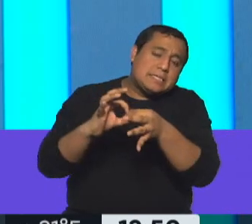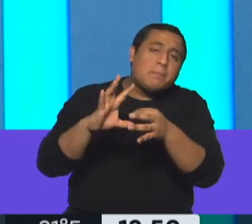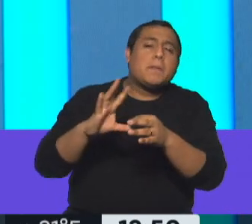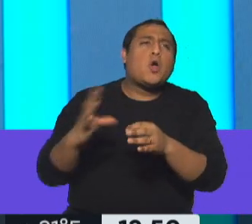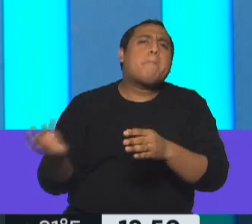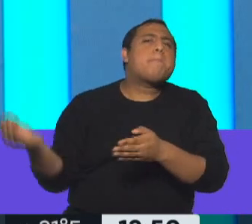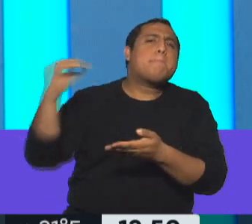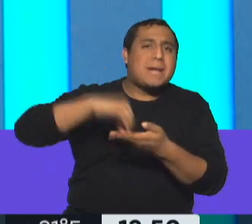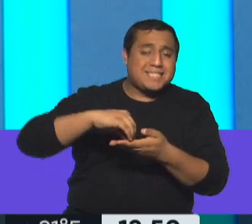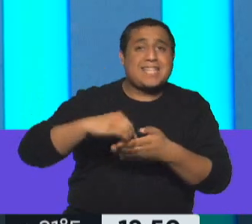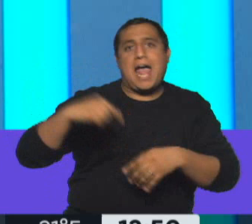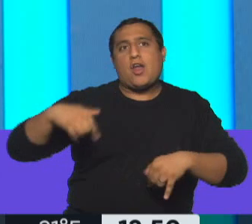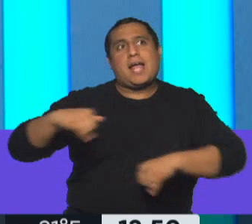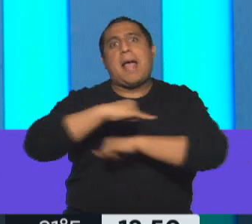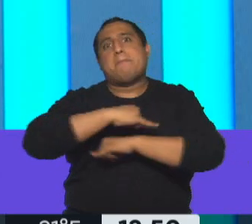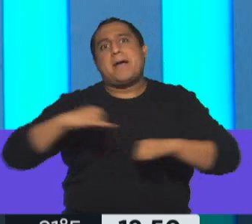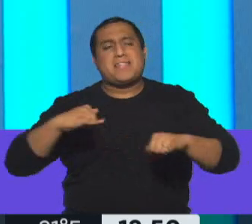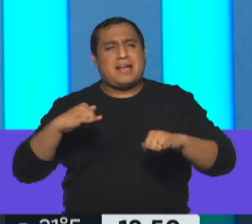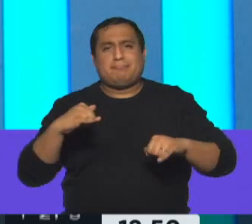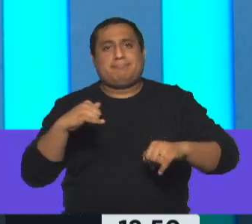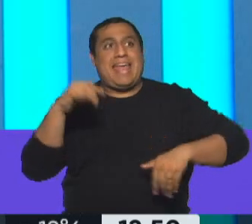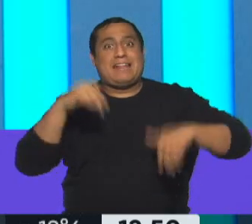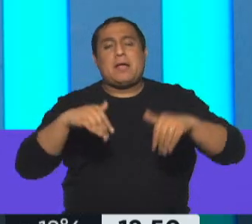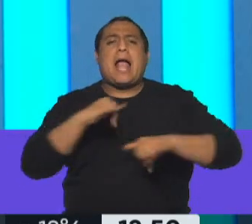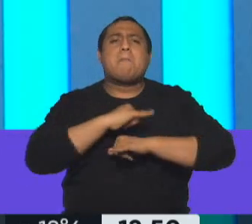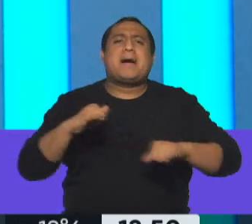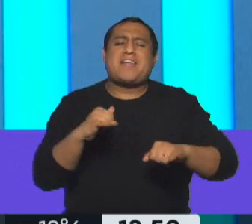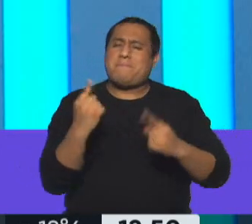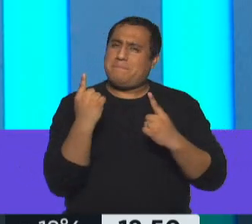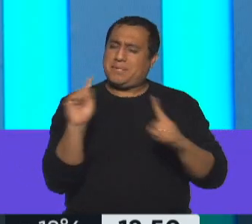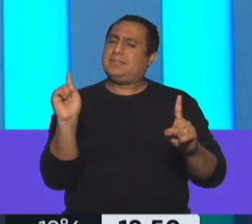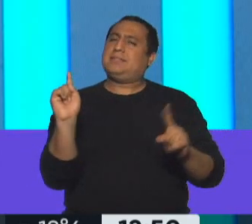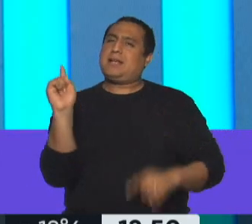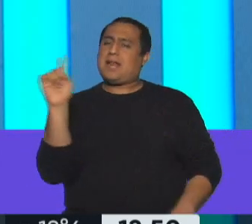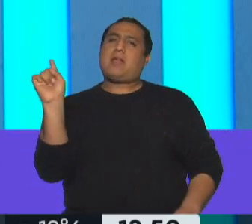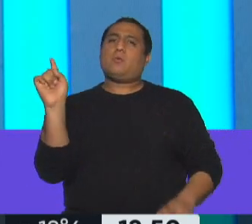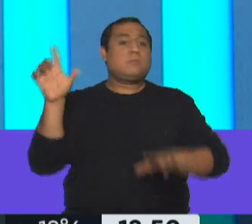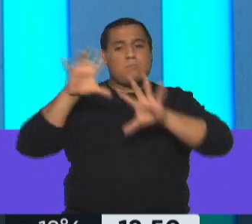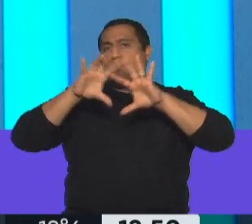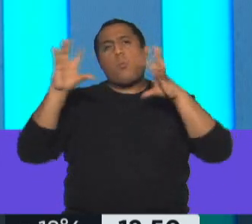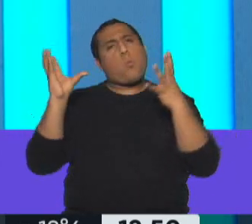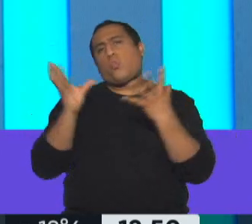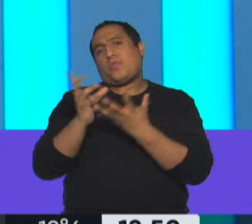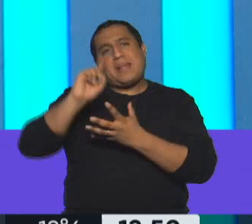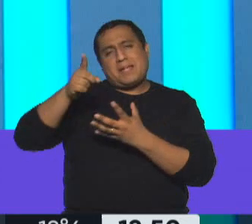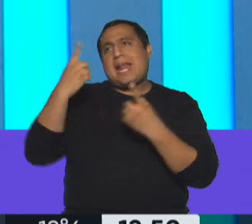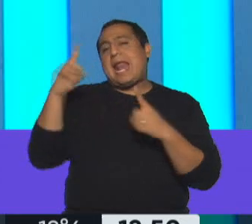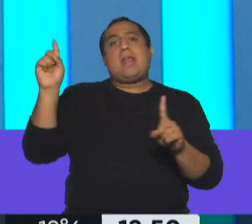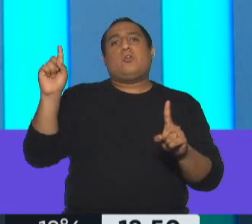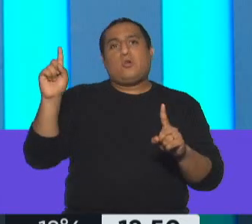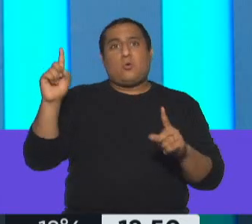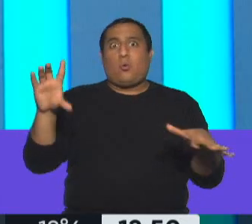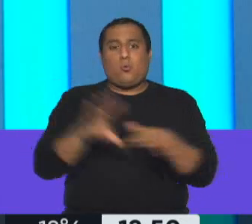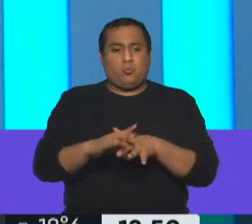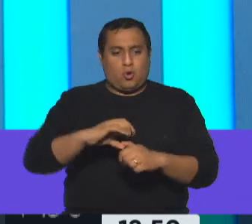esta campaña típica que estamos viviendo no solo campaña típica por el momento atípico del mundo que se vive de hacer una elección en el medio de